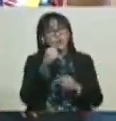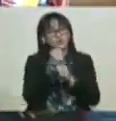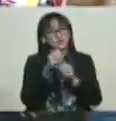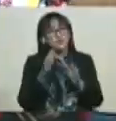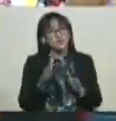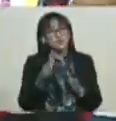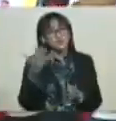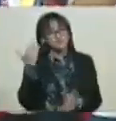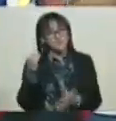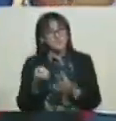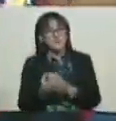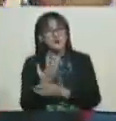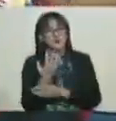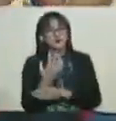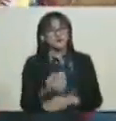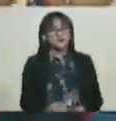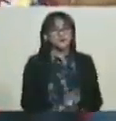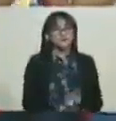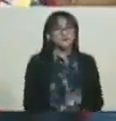en mayo